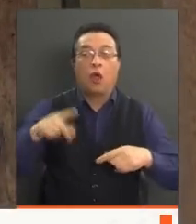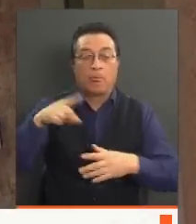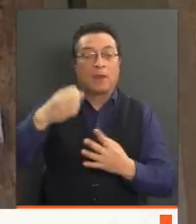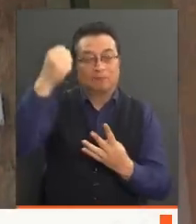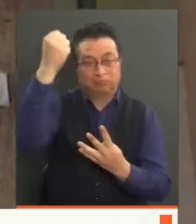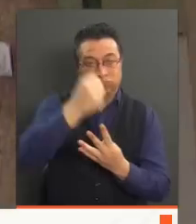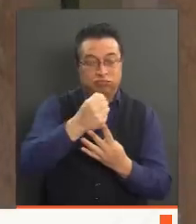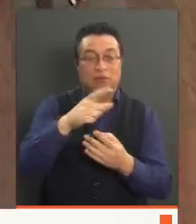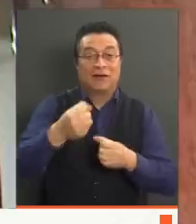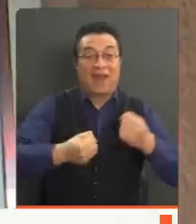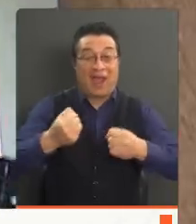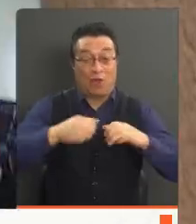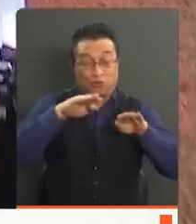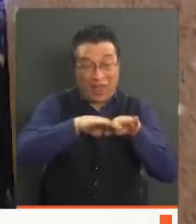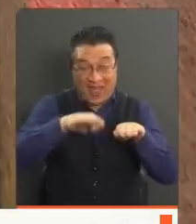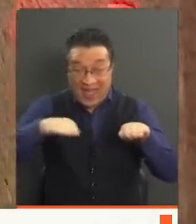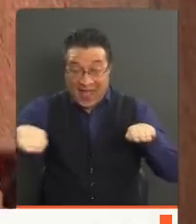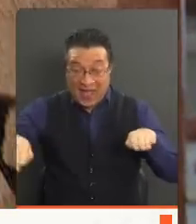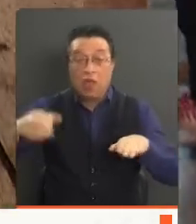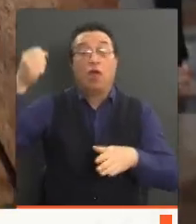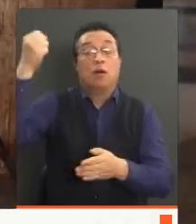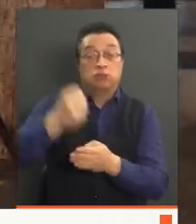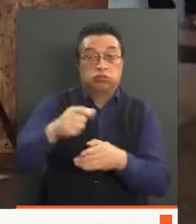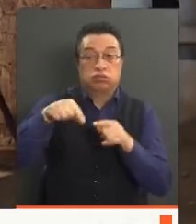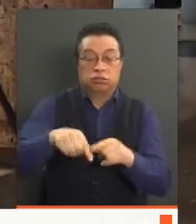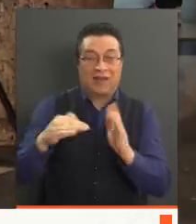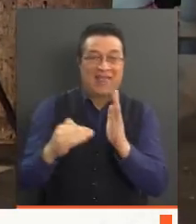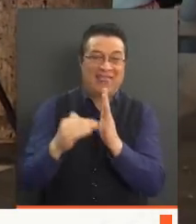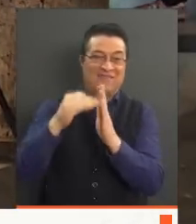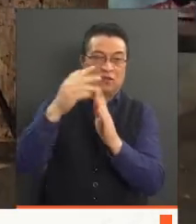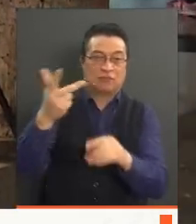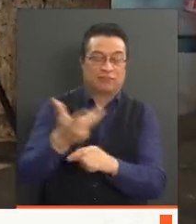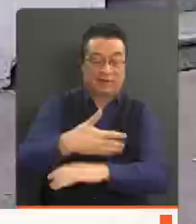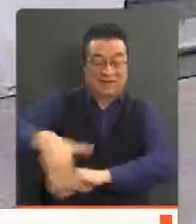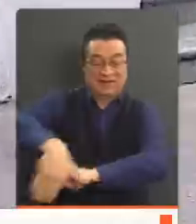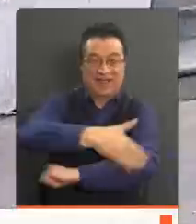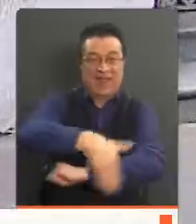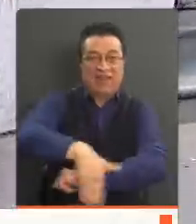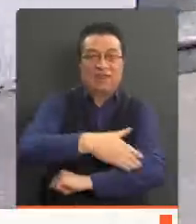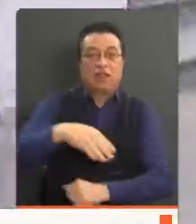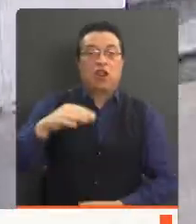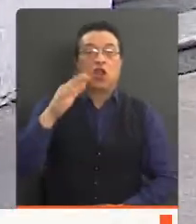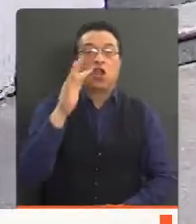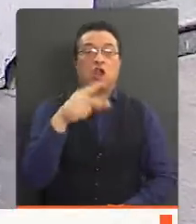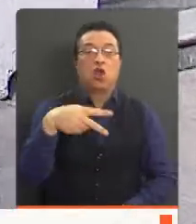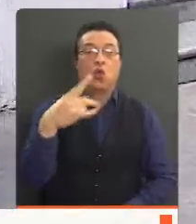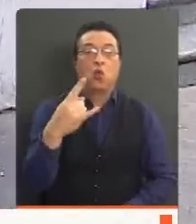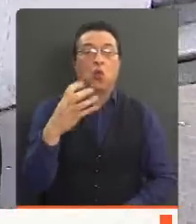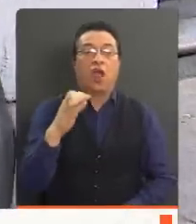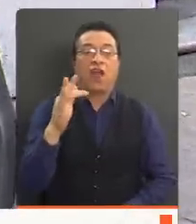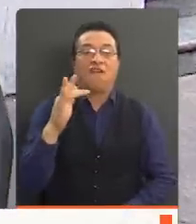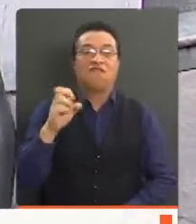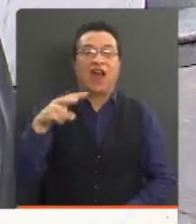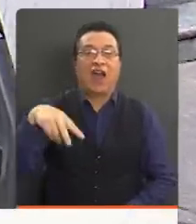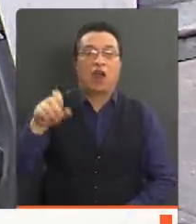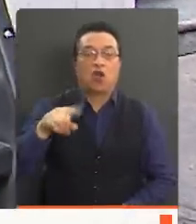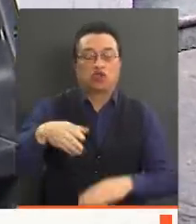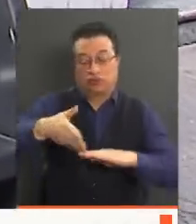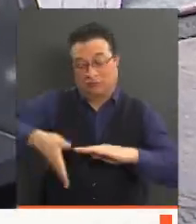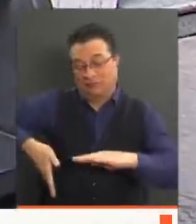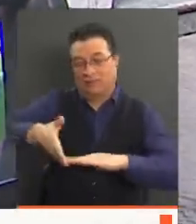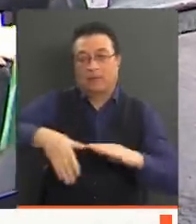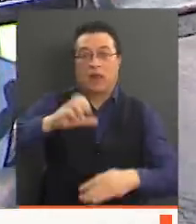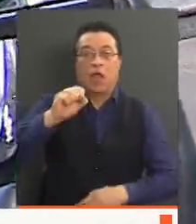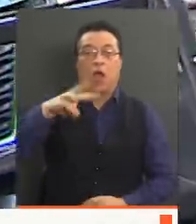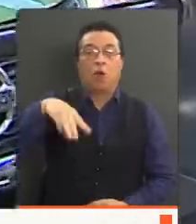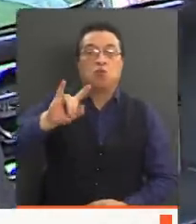los estacionamientos del llamado edificio maldito de calle Huérfanos con Amunátegui. Un hombre que llegaba a su auto fue acribillado